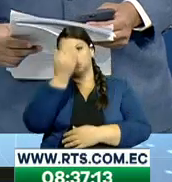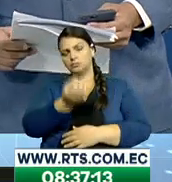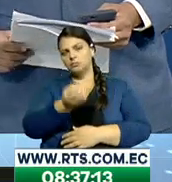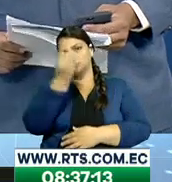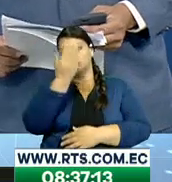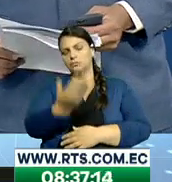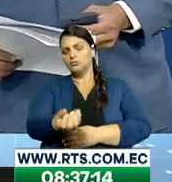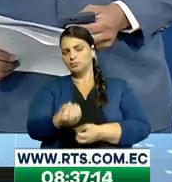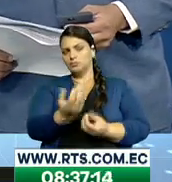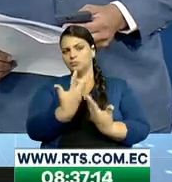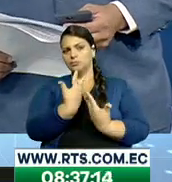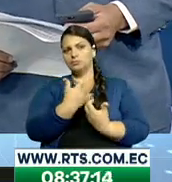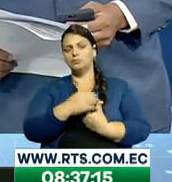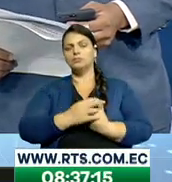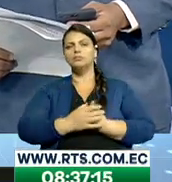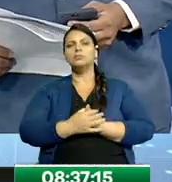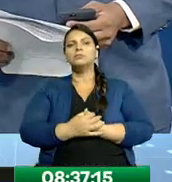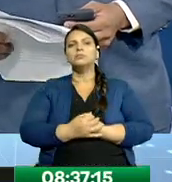días.